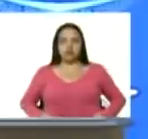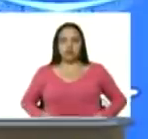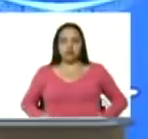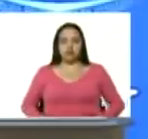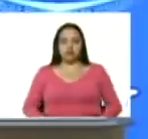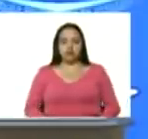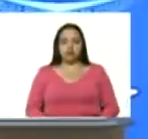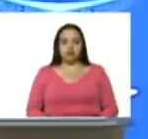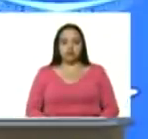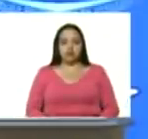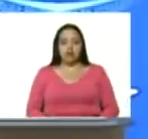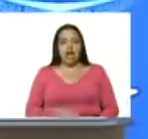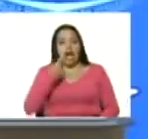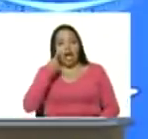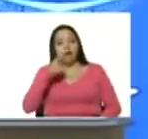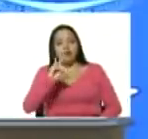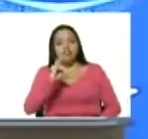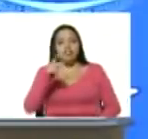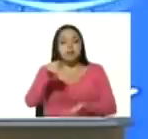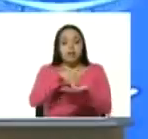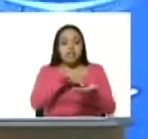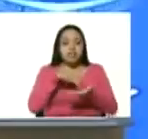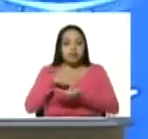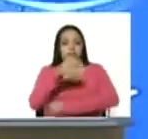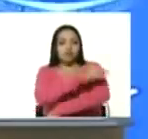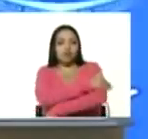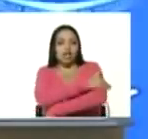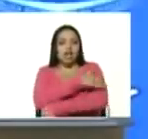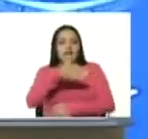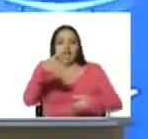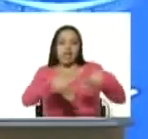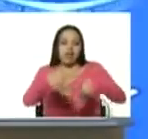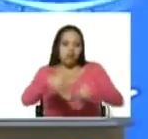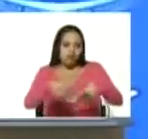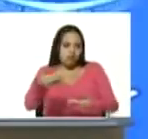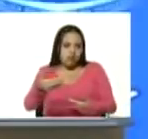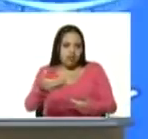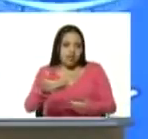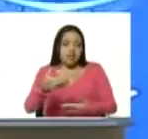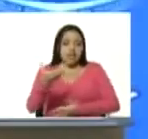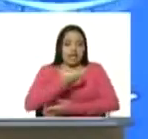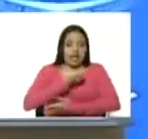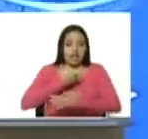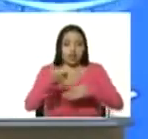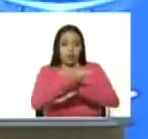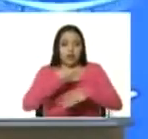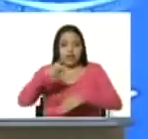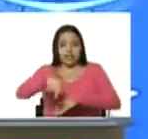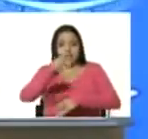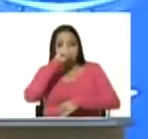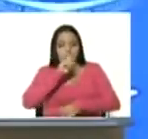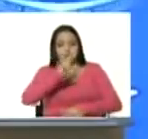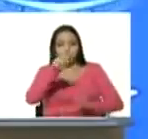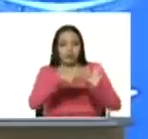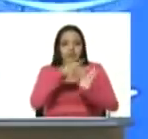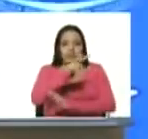ser candidato de la oposición a las elecciones de alcaldes y gobernadores de este año